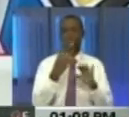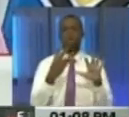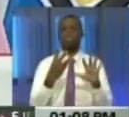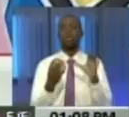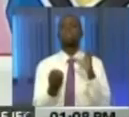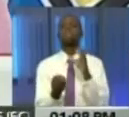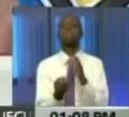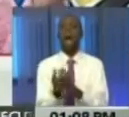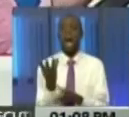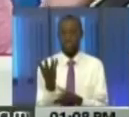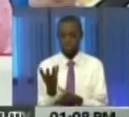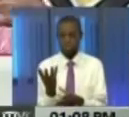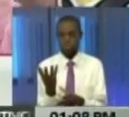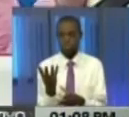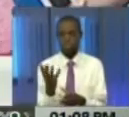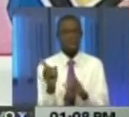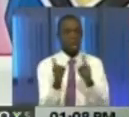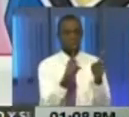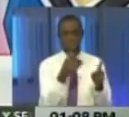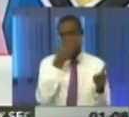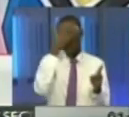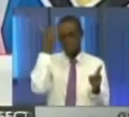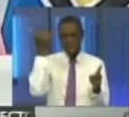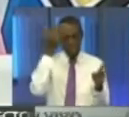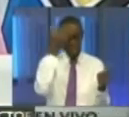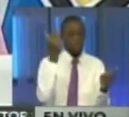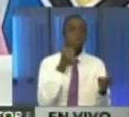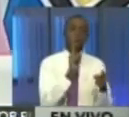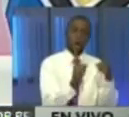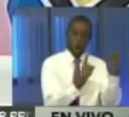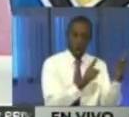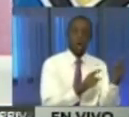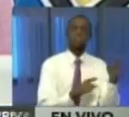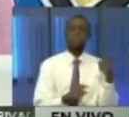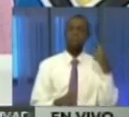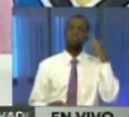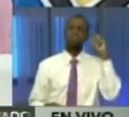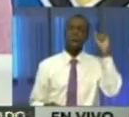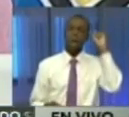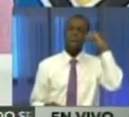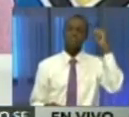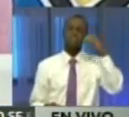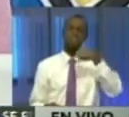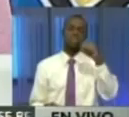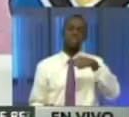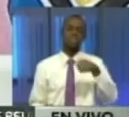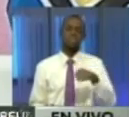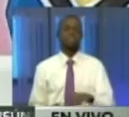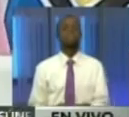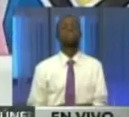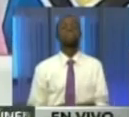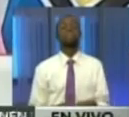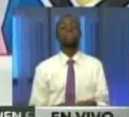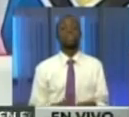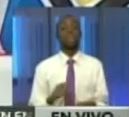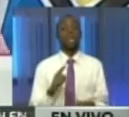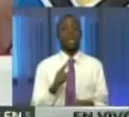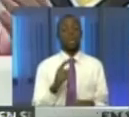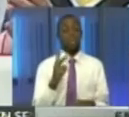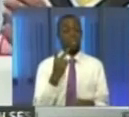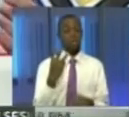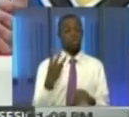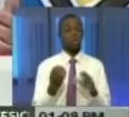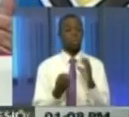28, que algunas personas se han olvidado, pero que otras todavía lo tienen en su memoria. Allí yo recuerdo muy bien,